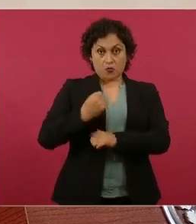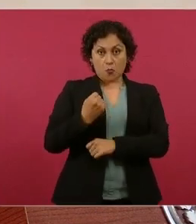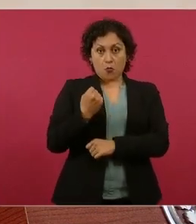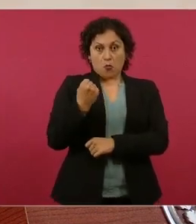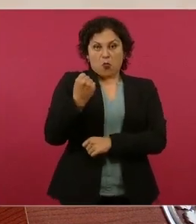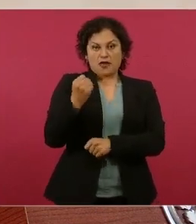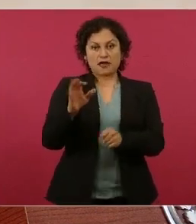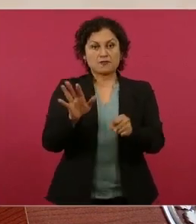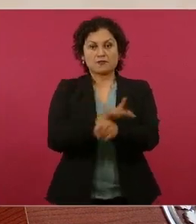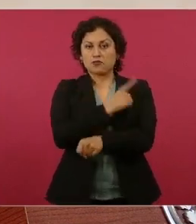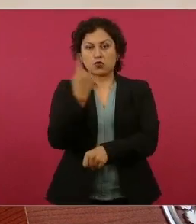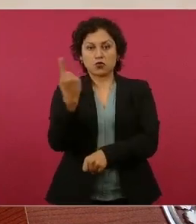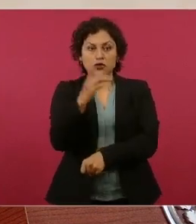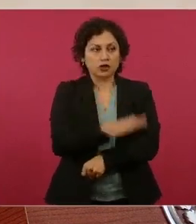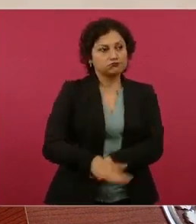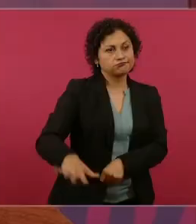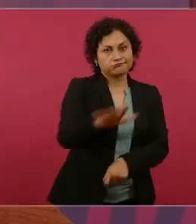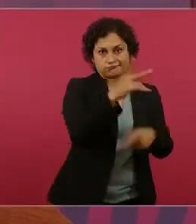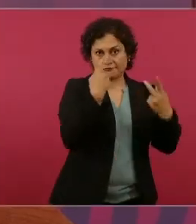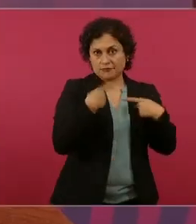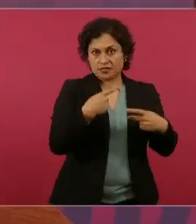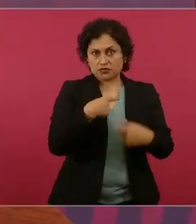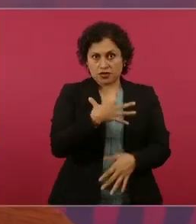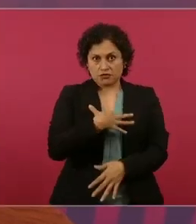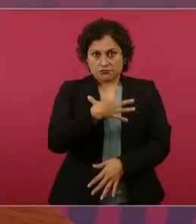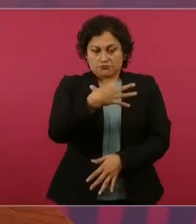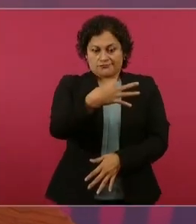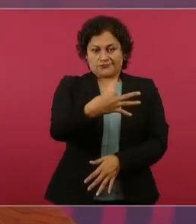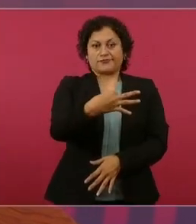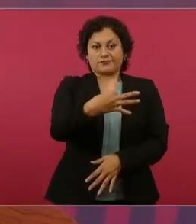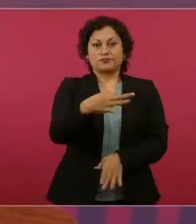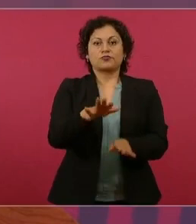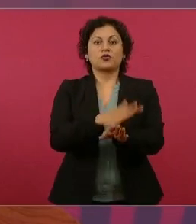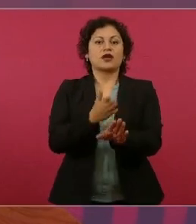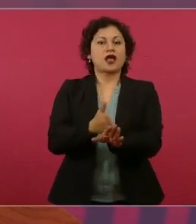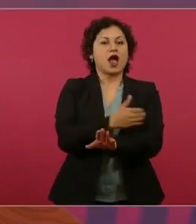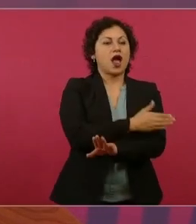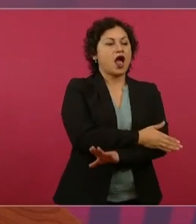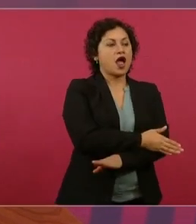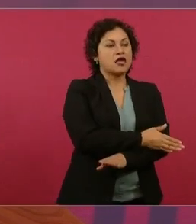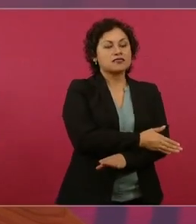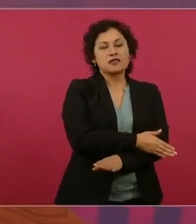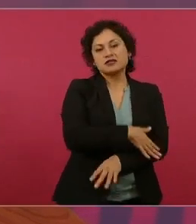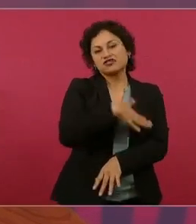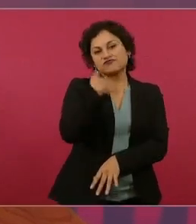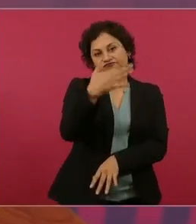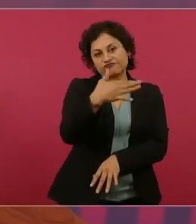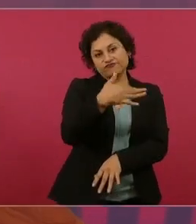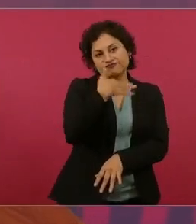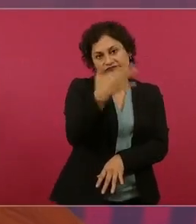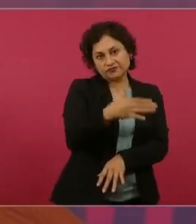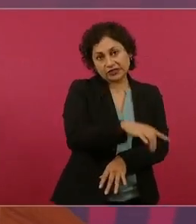el que se logre que haya una auténtica democracia, es un proceso.